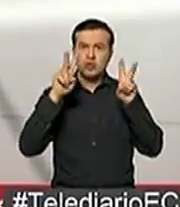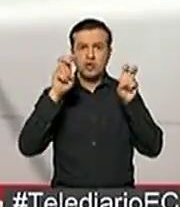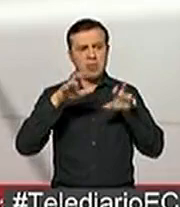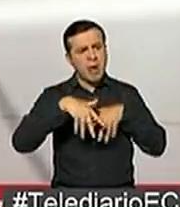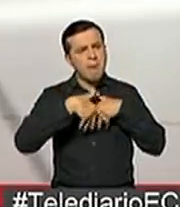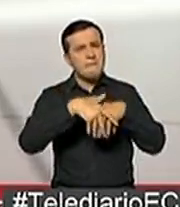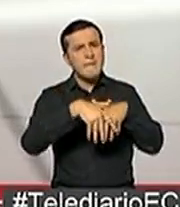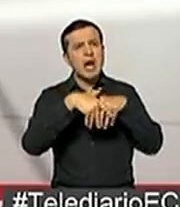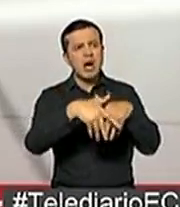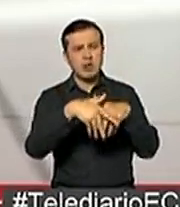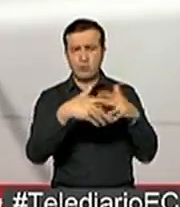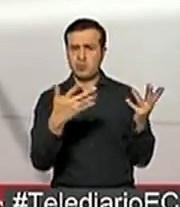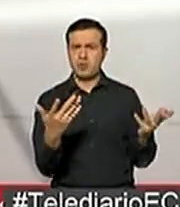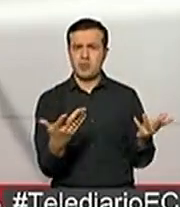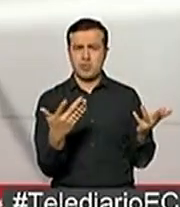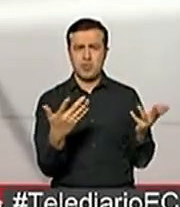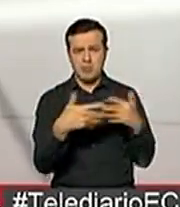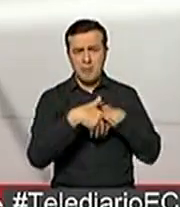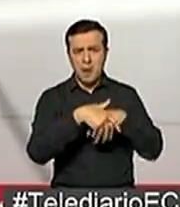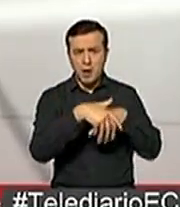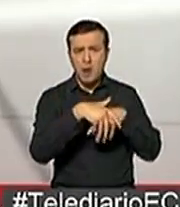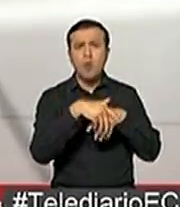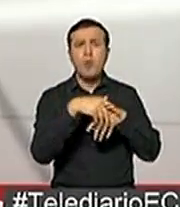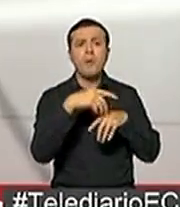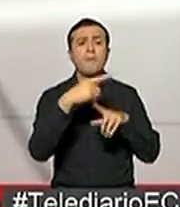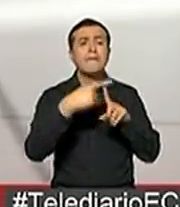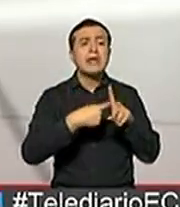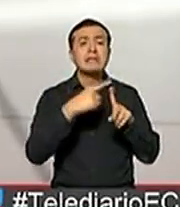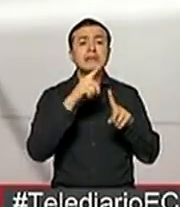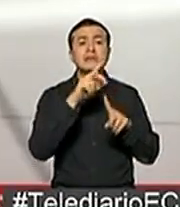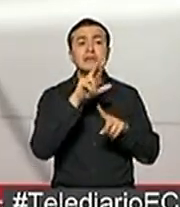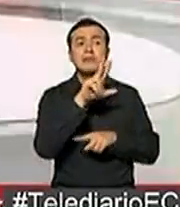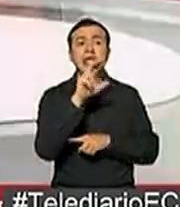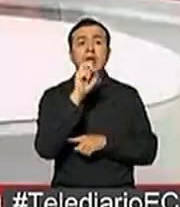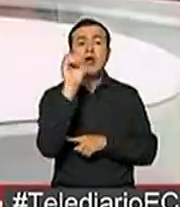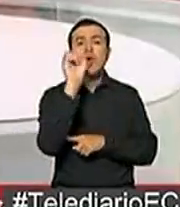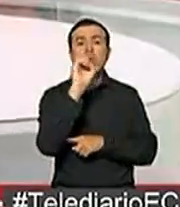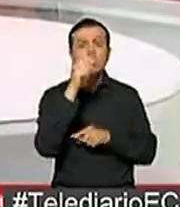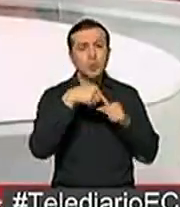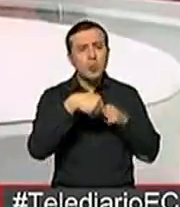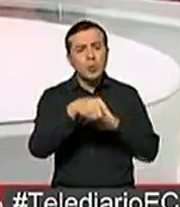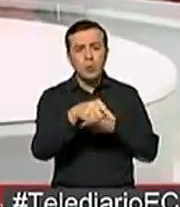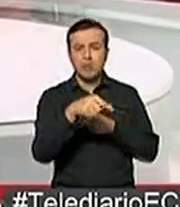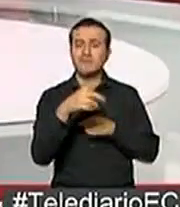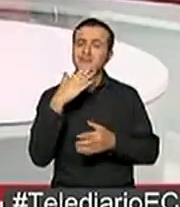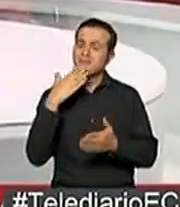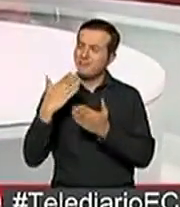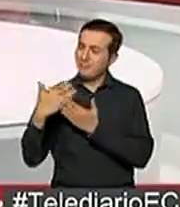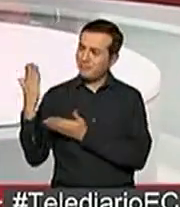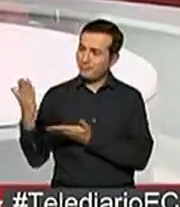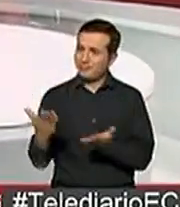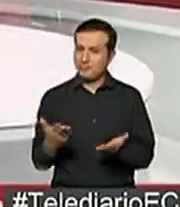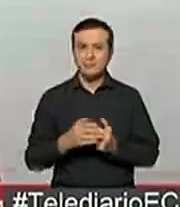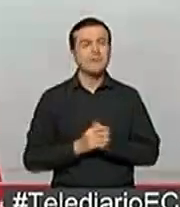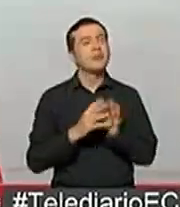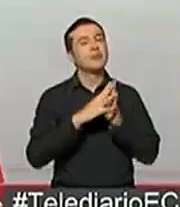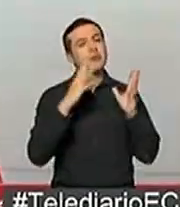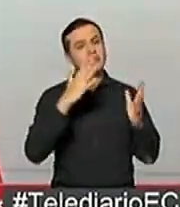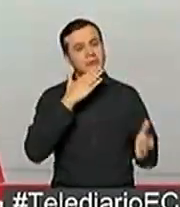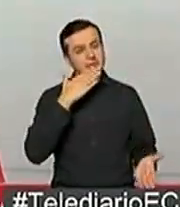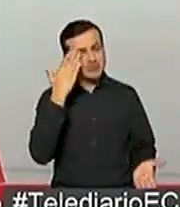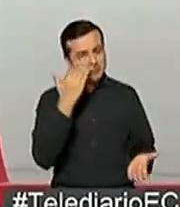de trabajadores de realizar una movilización a fines de este mes señor garcía buenas noches gracias por acompañarnos aquí muchas